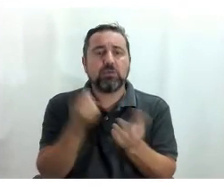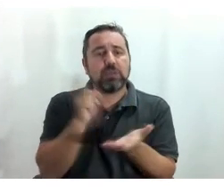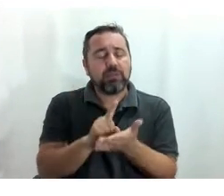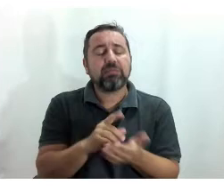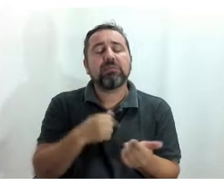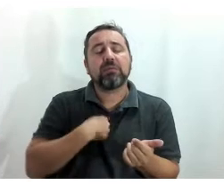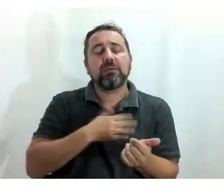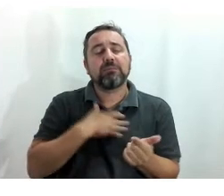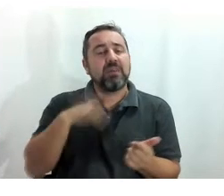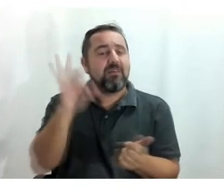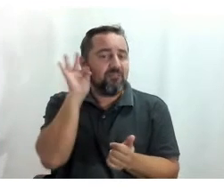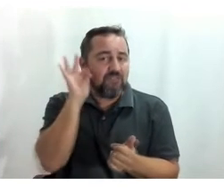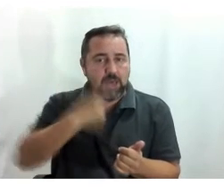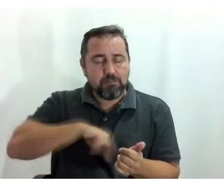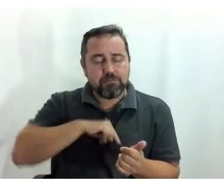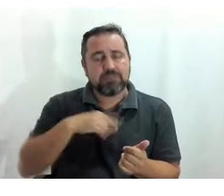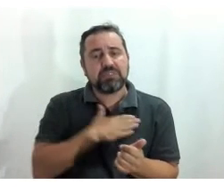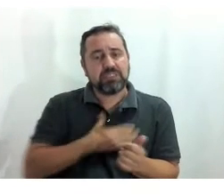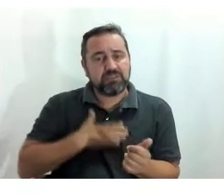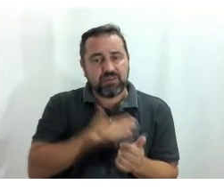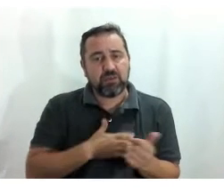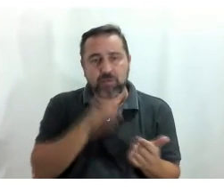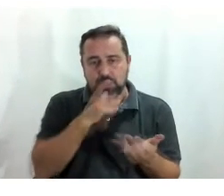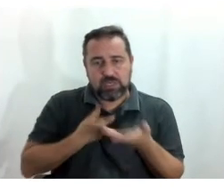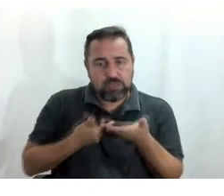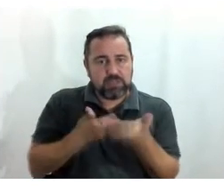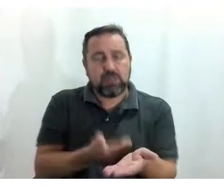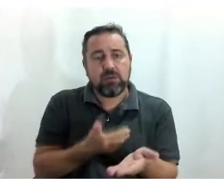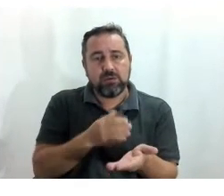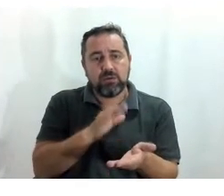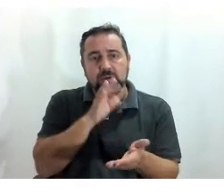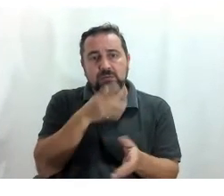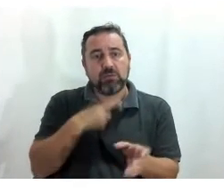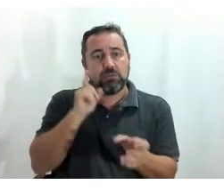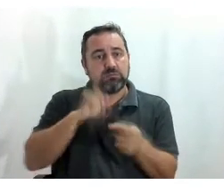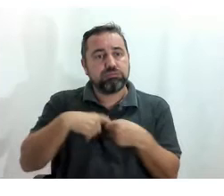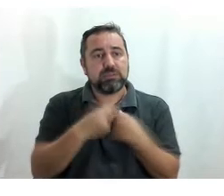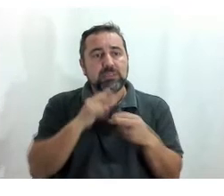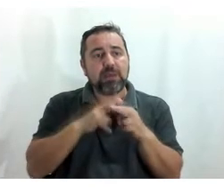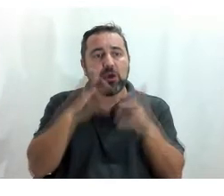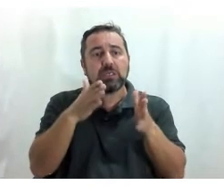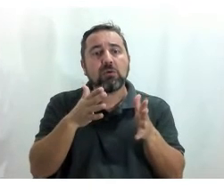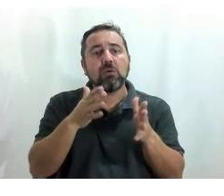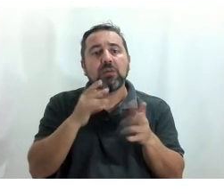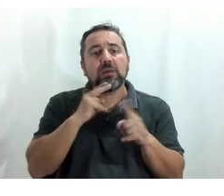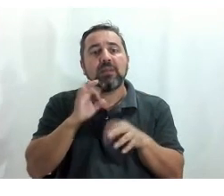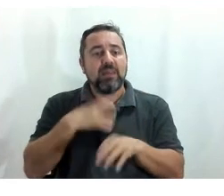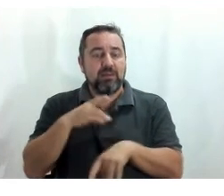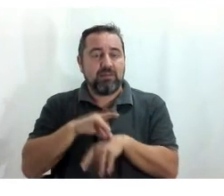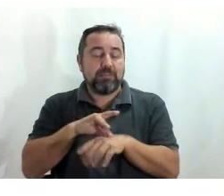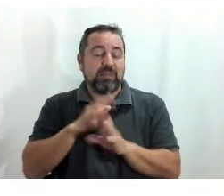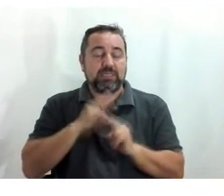satisfacción de FIAPAS por haber sido invitada como miembro al Consejo Asesor de Pacientes de